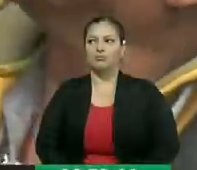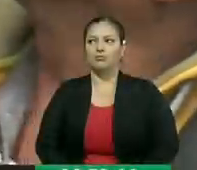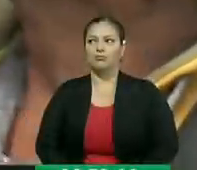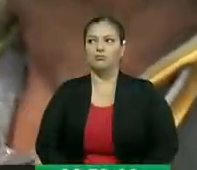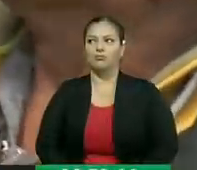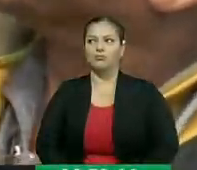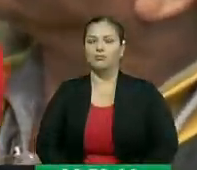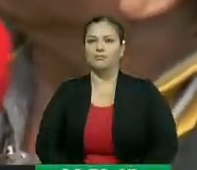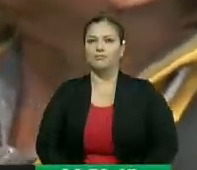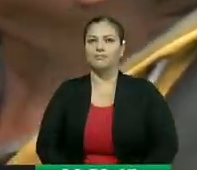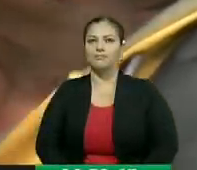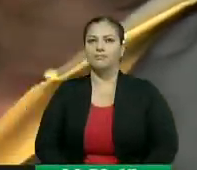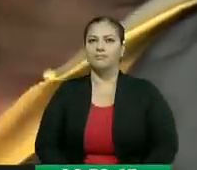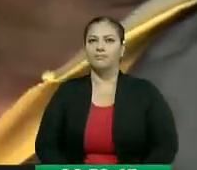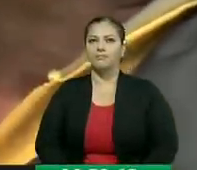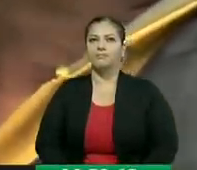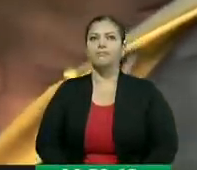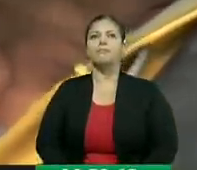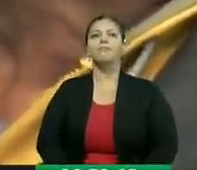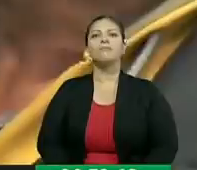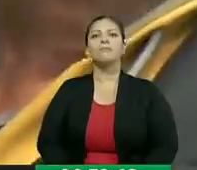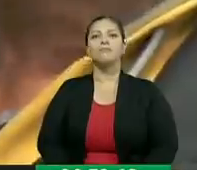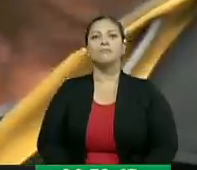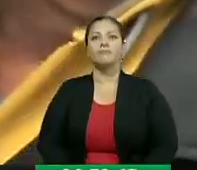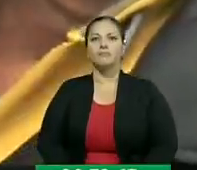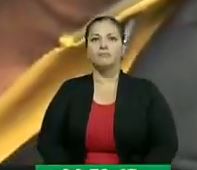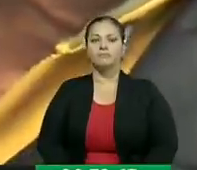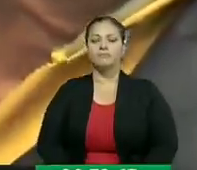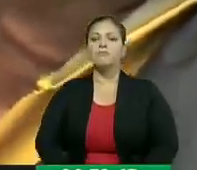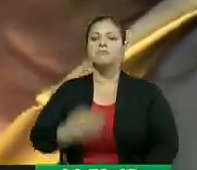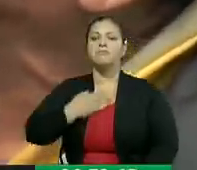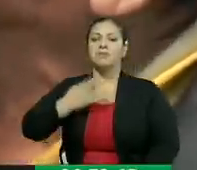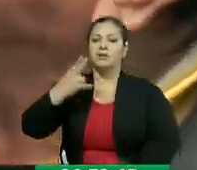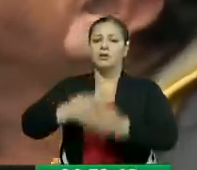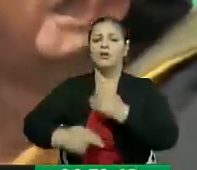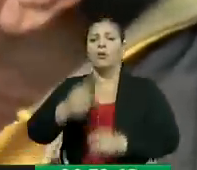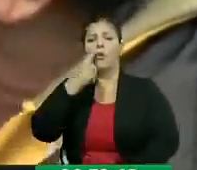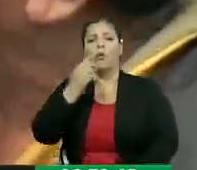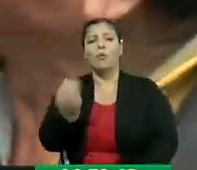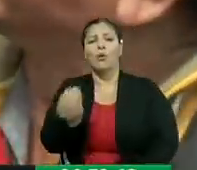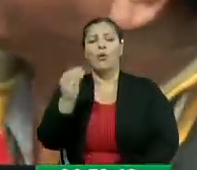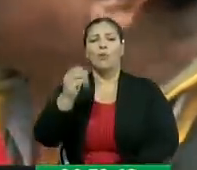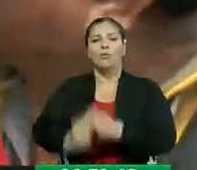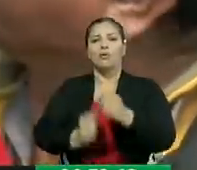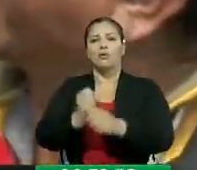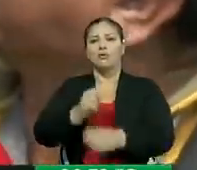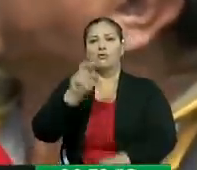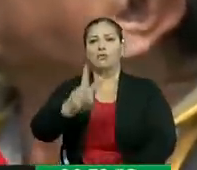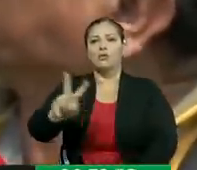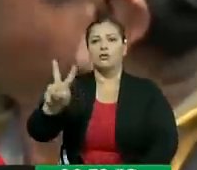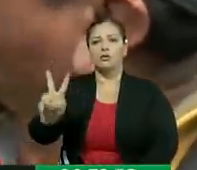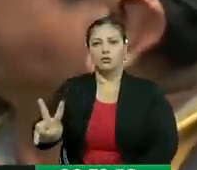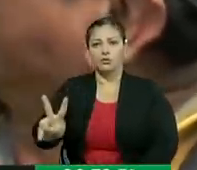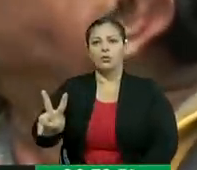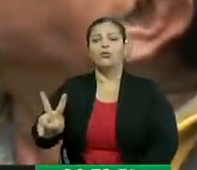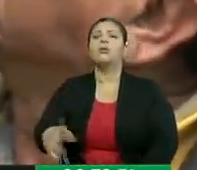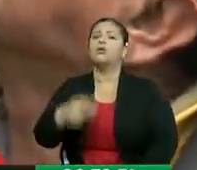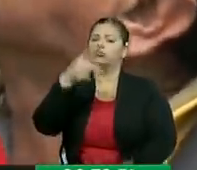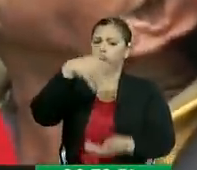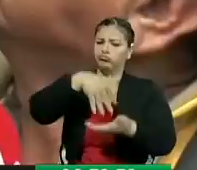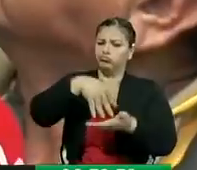verá, mi hijo está a punto de perder la pierna, muchacho joven de 22 años, pujante, estudiante, buen